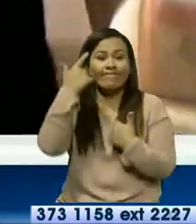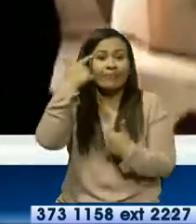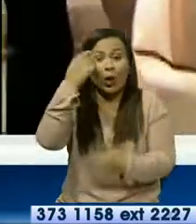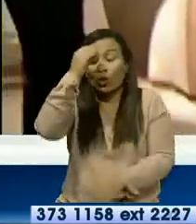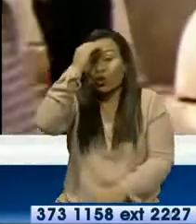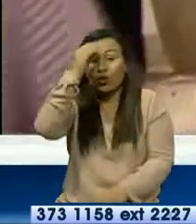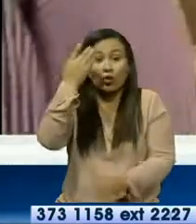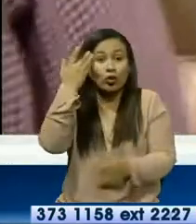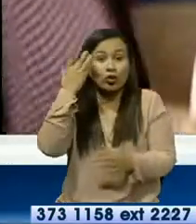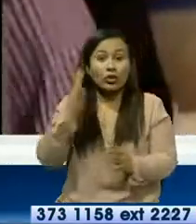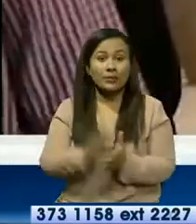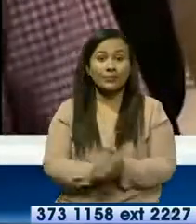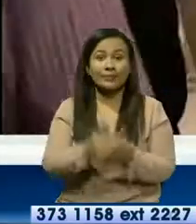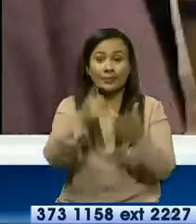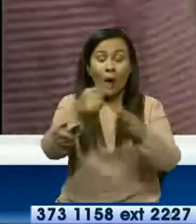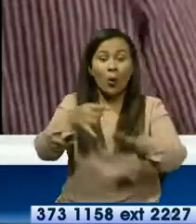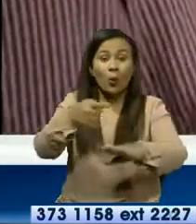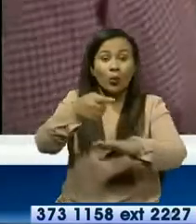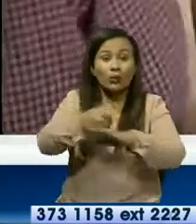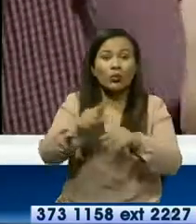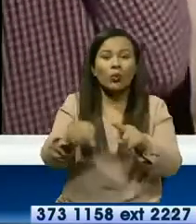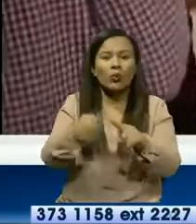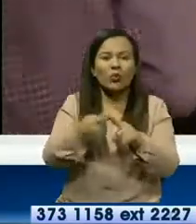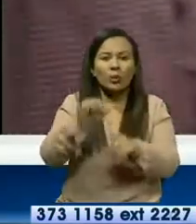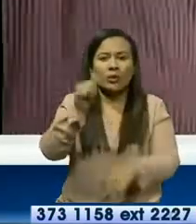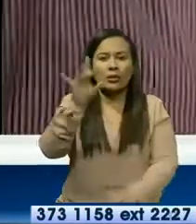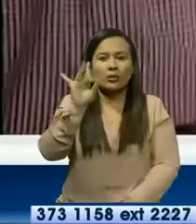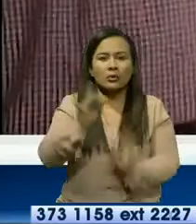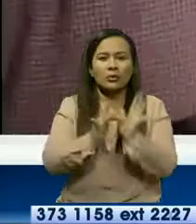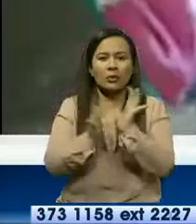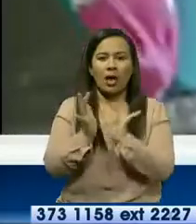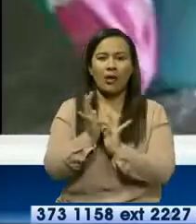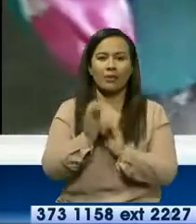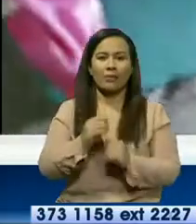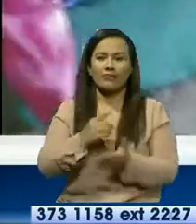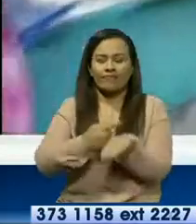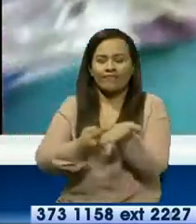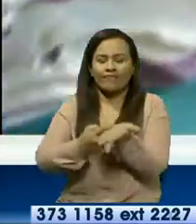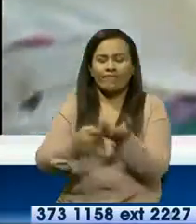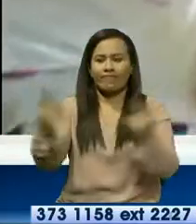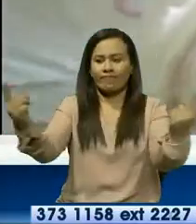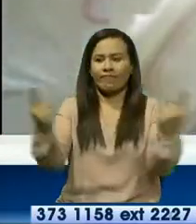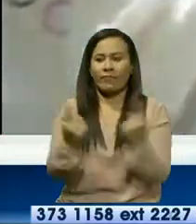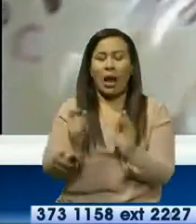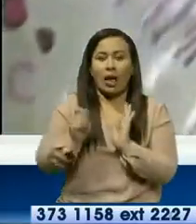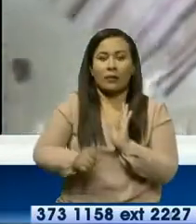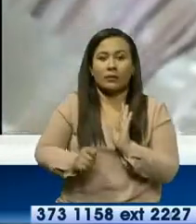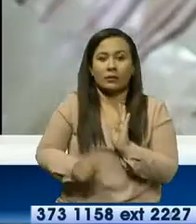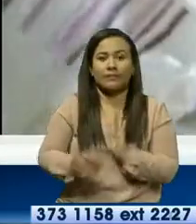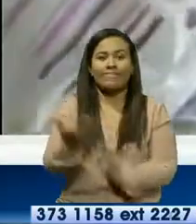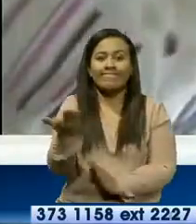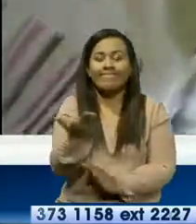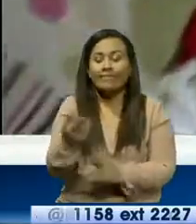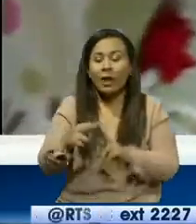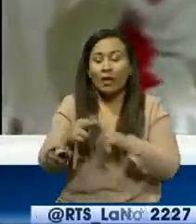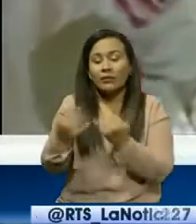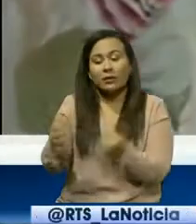audiencia de juzgamiento se realizará el 18 de abril mediante procedimiento directo, en ese caso en el que se inició la instrucción